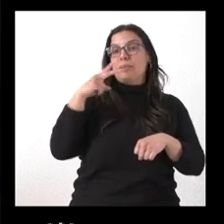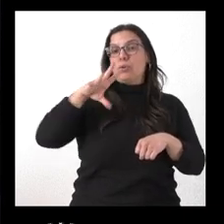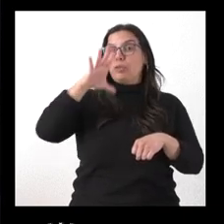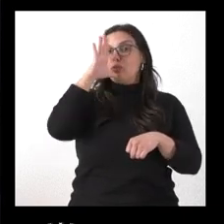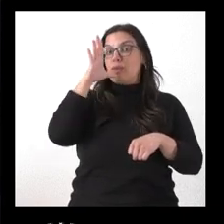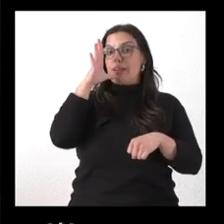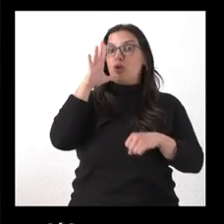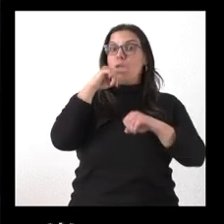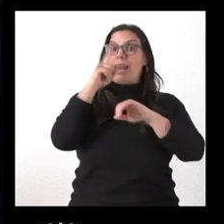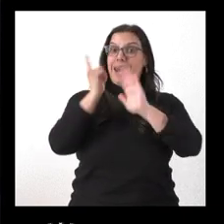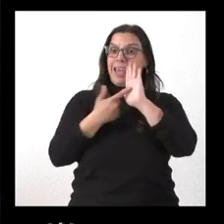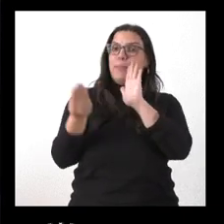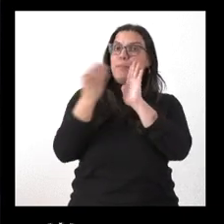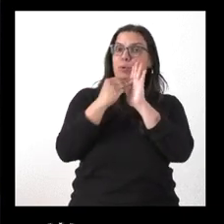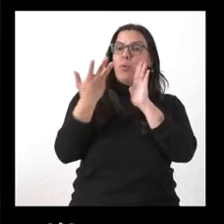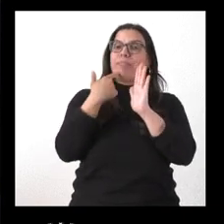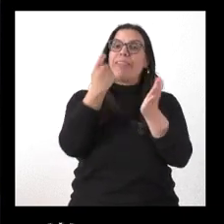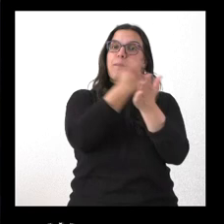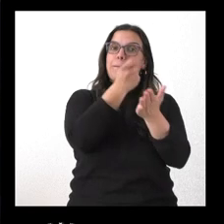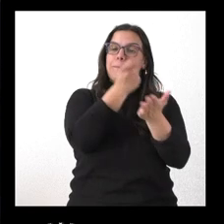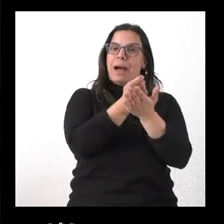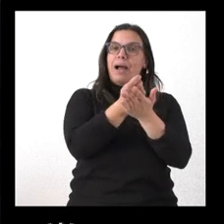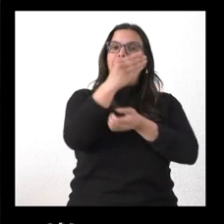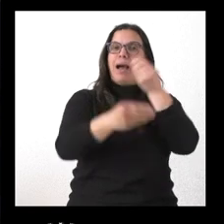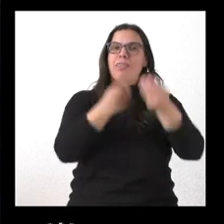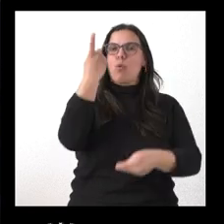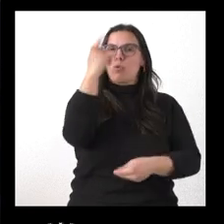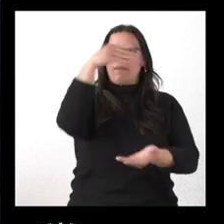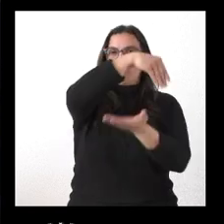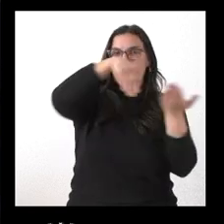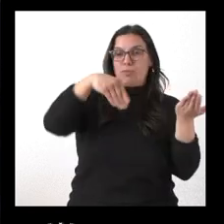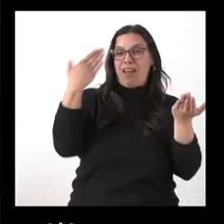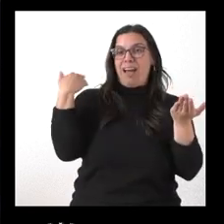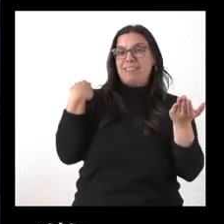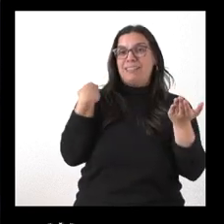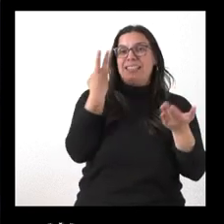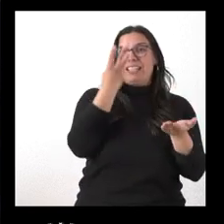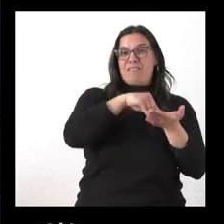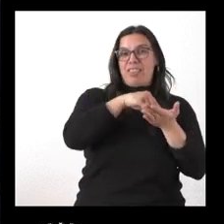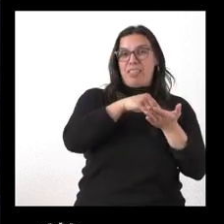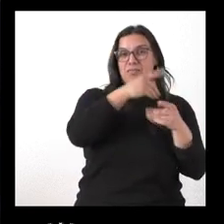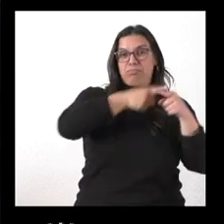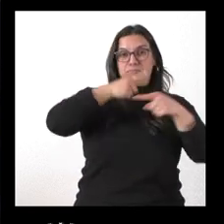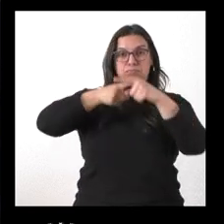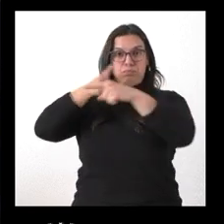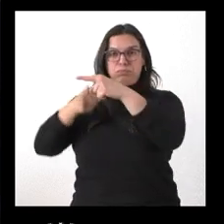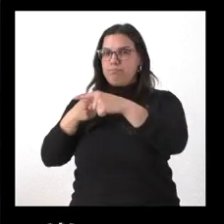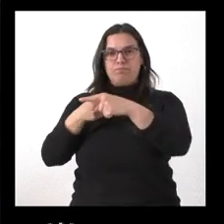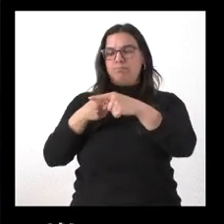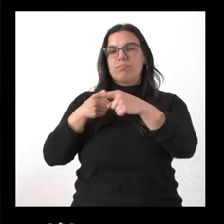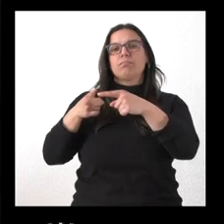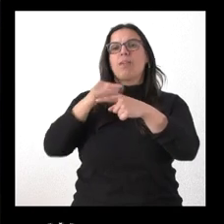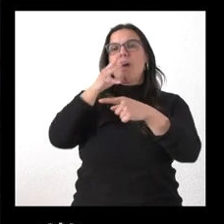febrero el que el pago se haga de una sola vez y no en tres pagos fragmentados como se venía materializando